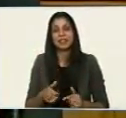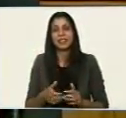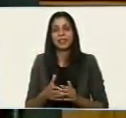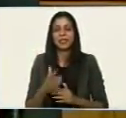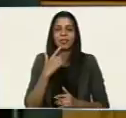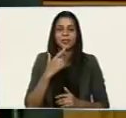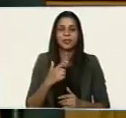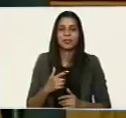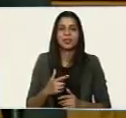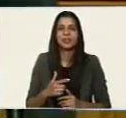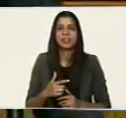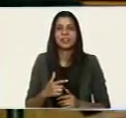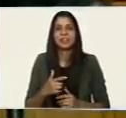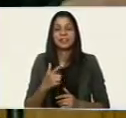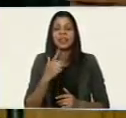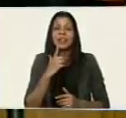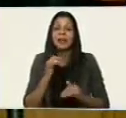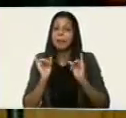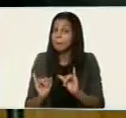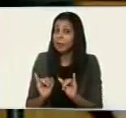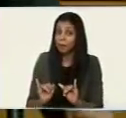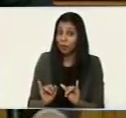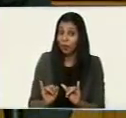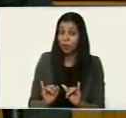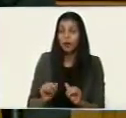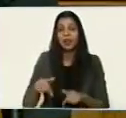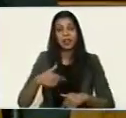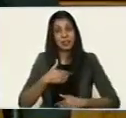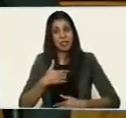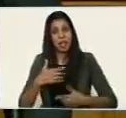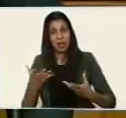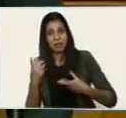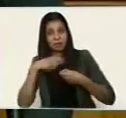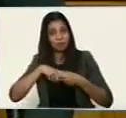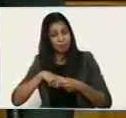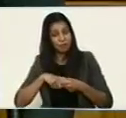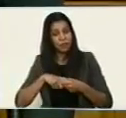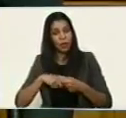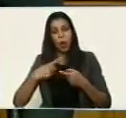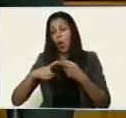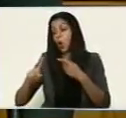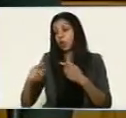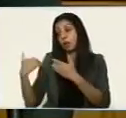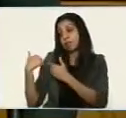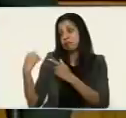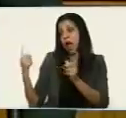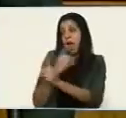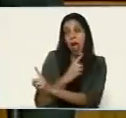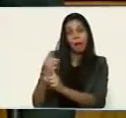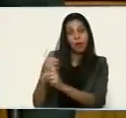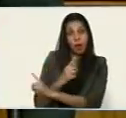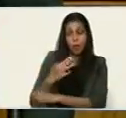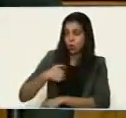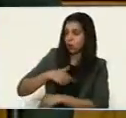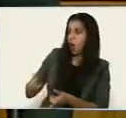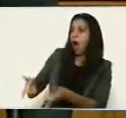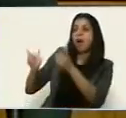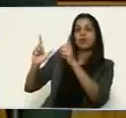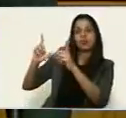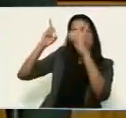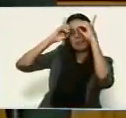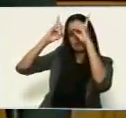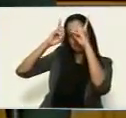Aristóbulo. Siguen siendo de este cuerpo, con otras funciones, están autorizados por este cuerpo, por